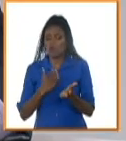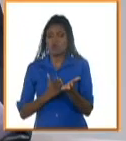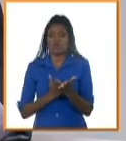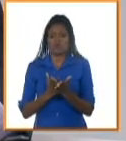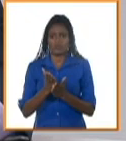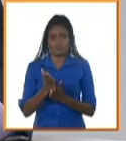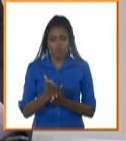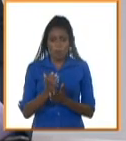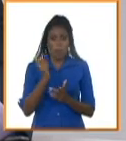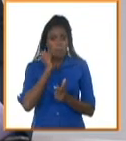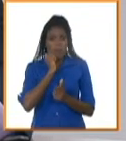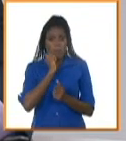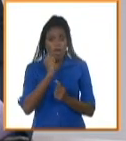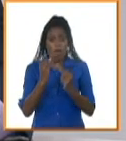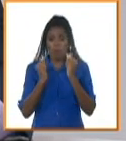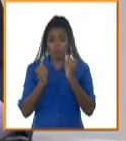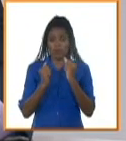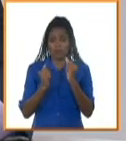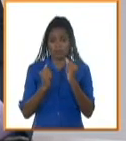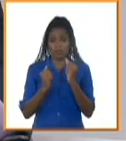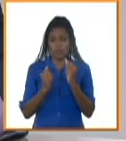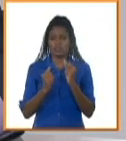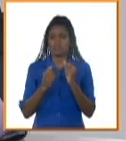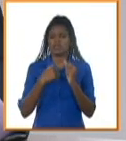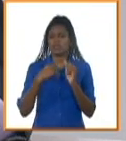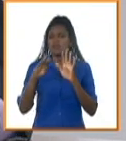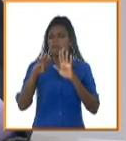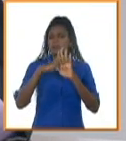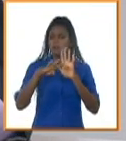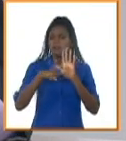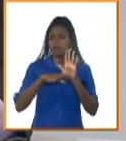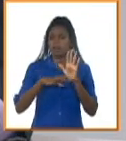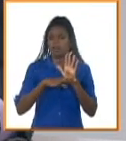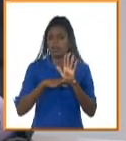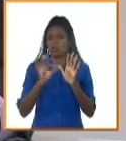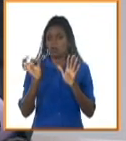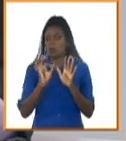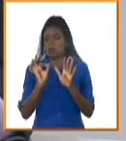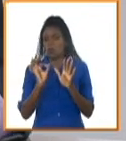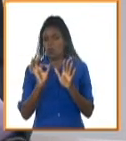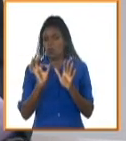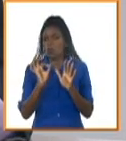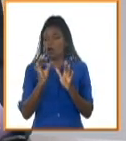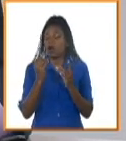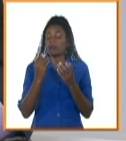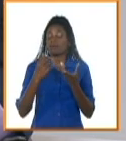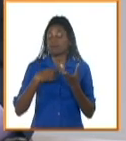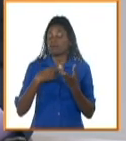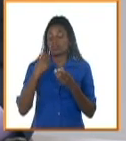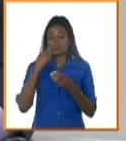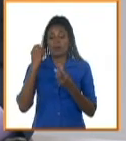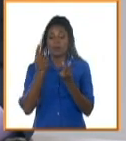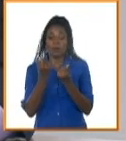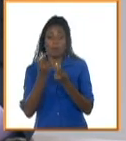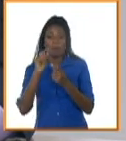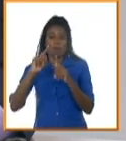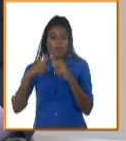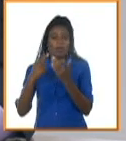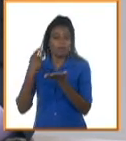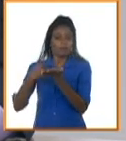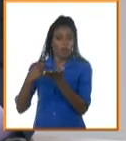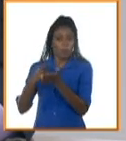robusteciendo en la medida también que las condiciones económicas no los permitan porque hay que hacer inversiones